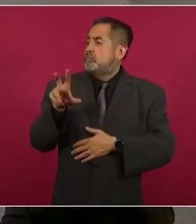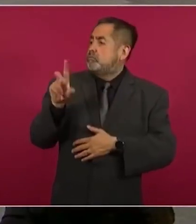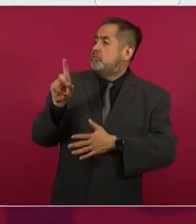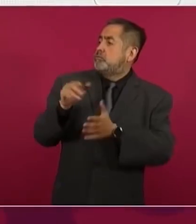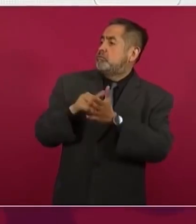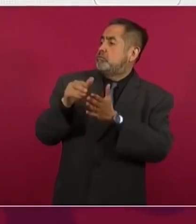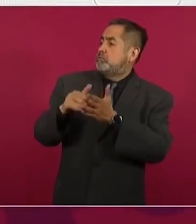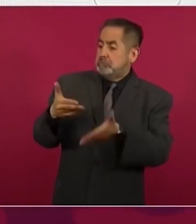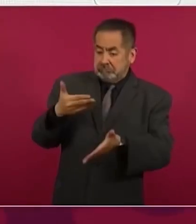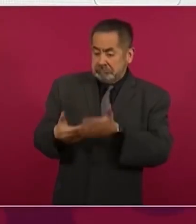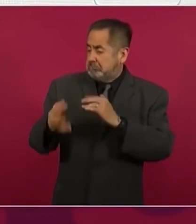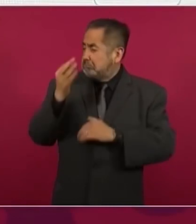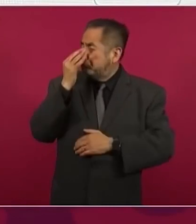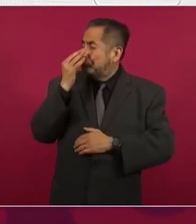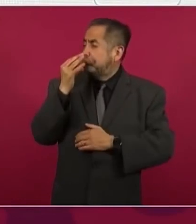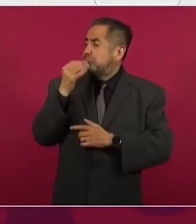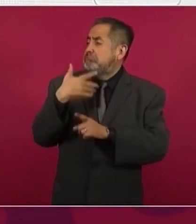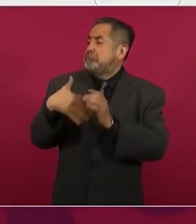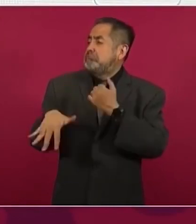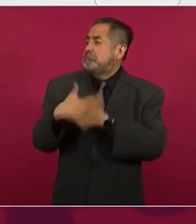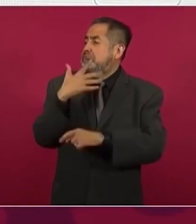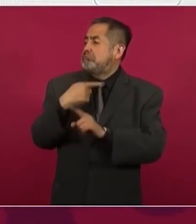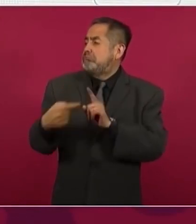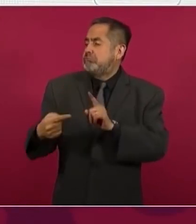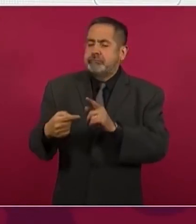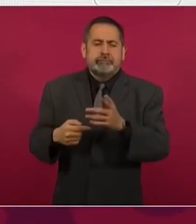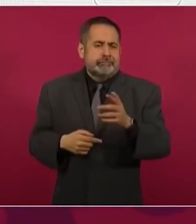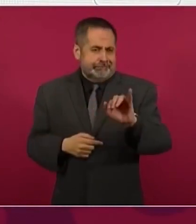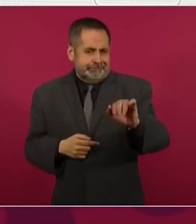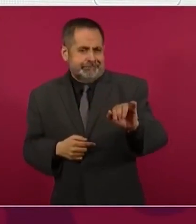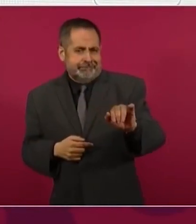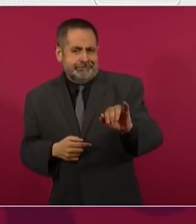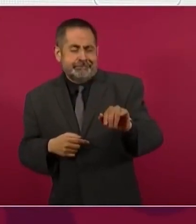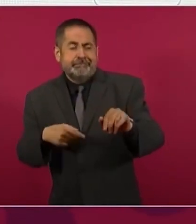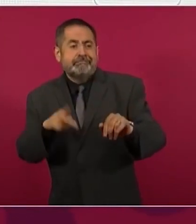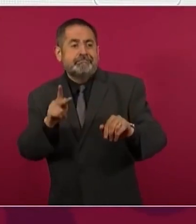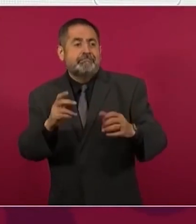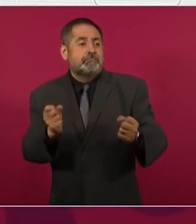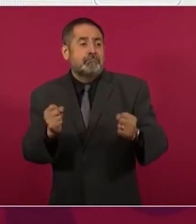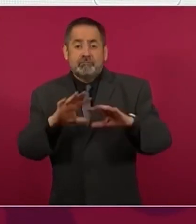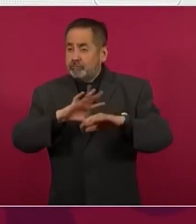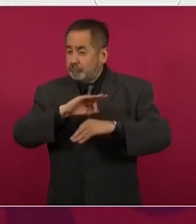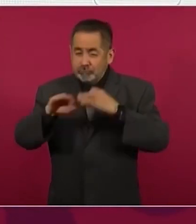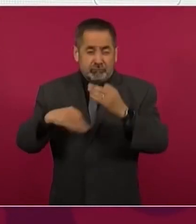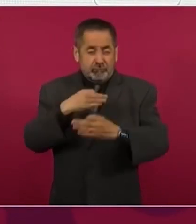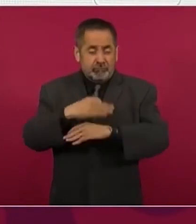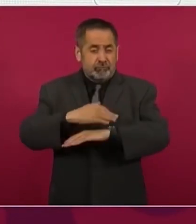nada más que con la tercera parte de las casillas